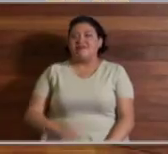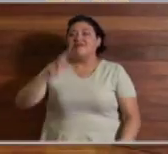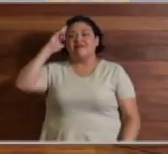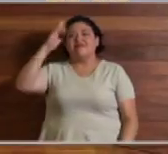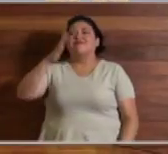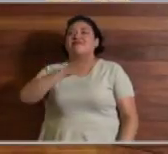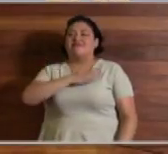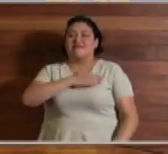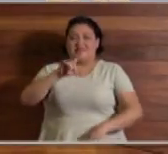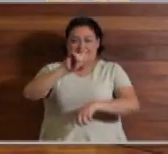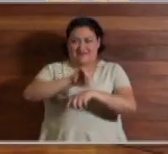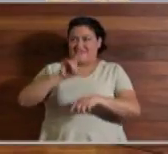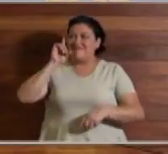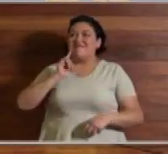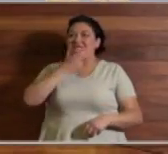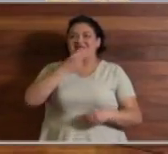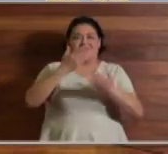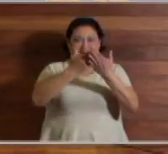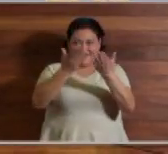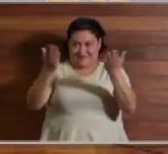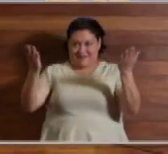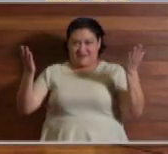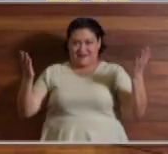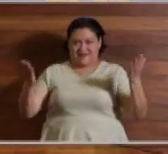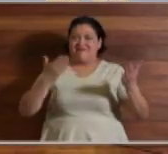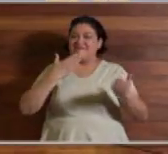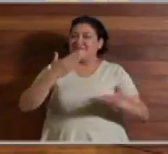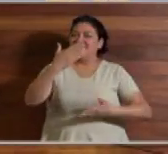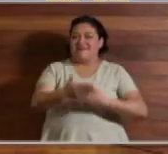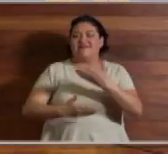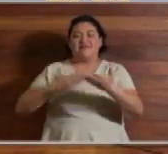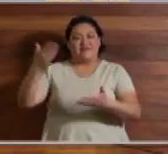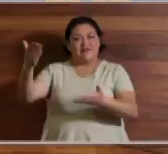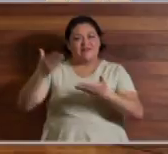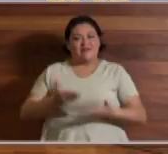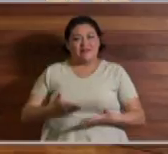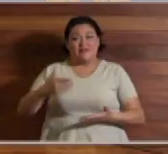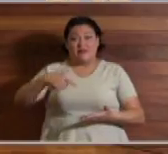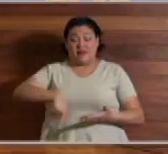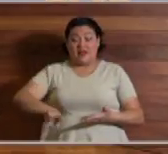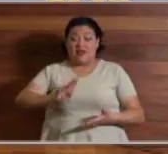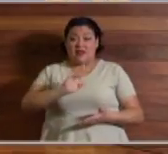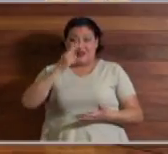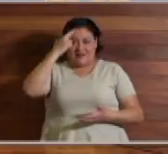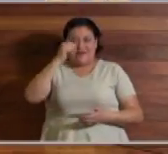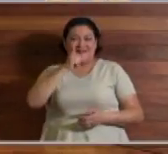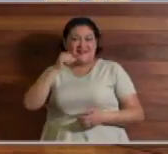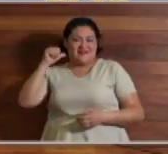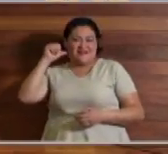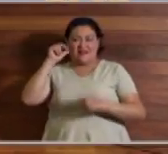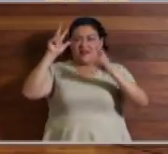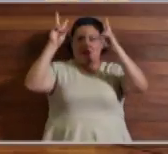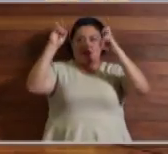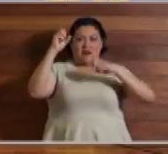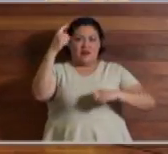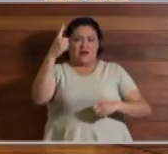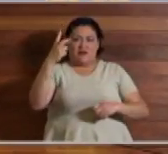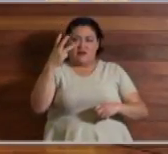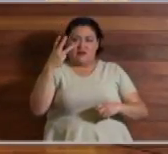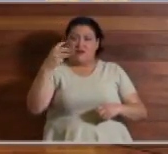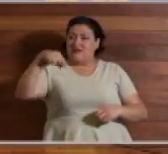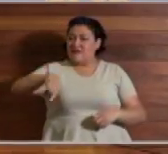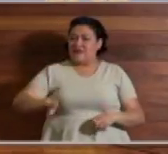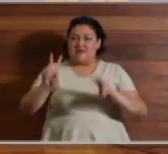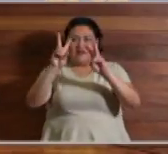buenos días tengan todas y todos ustedes. Bienvenidos a esta cuarta mesa dentro del Seminario sobre Presupuesto y